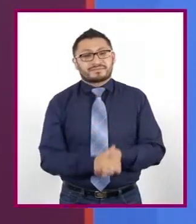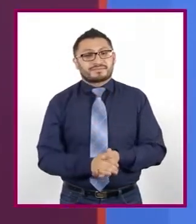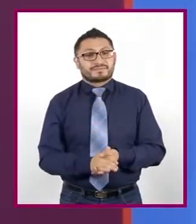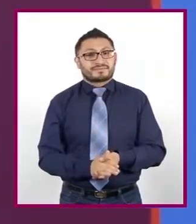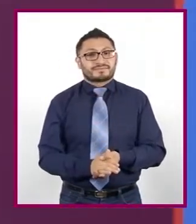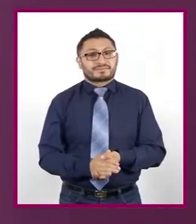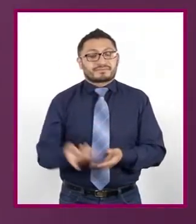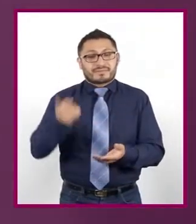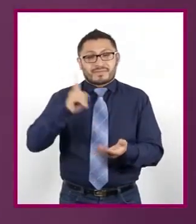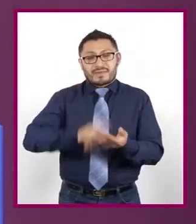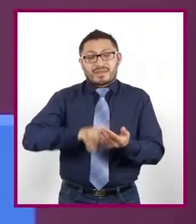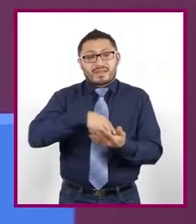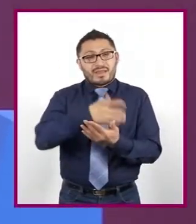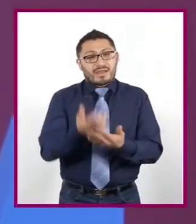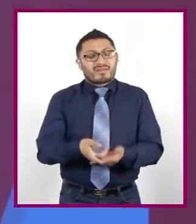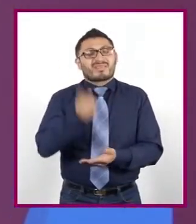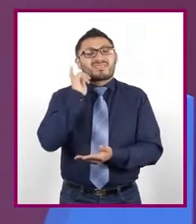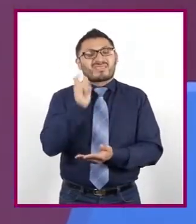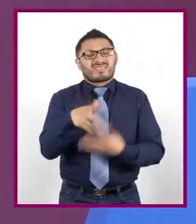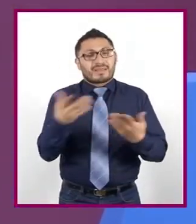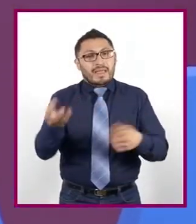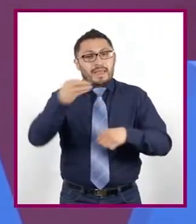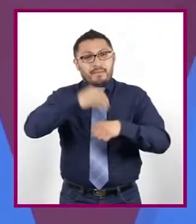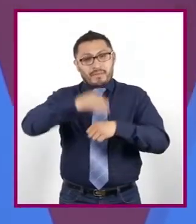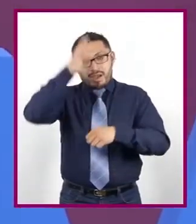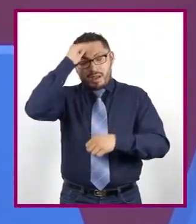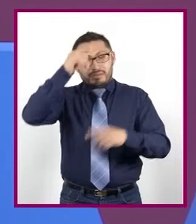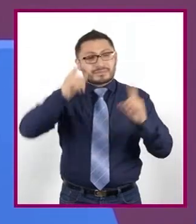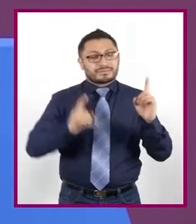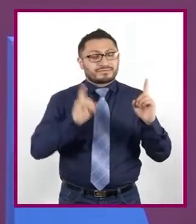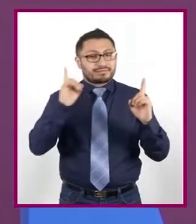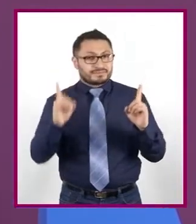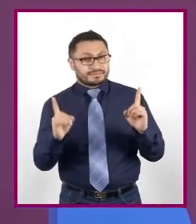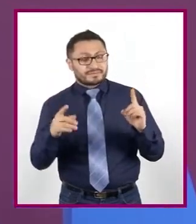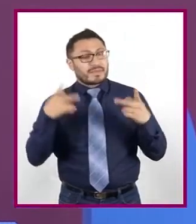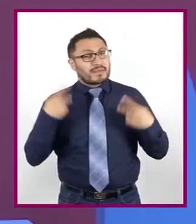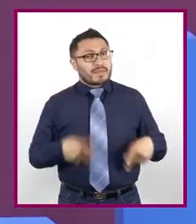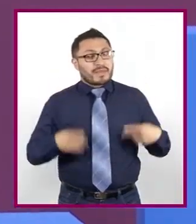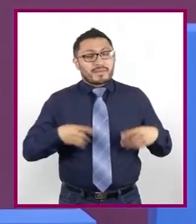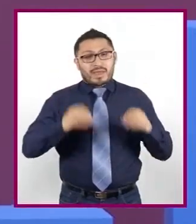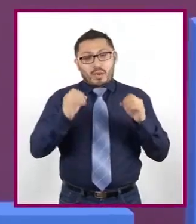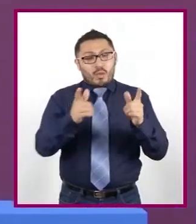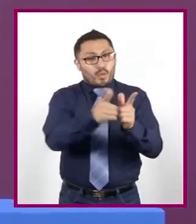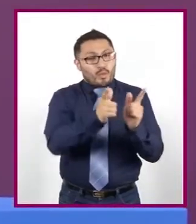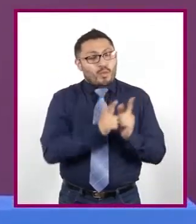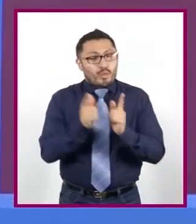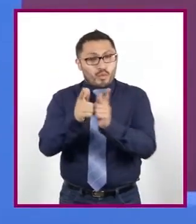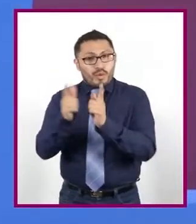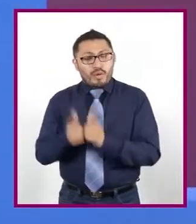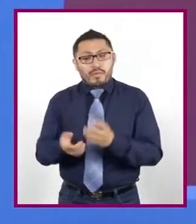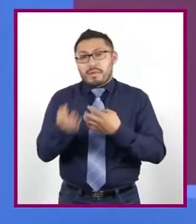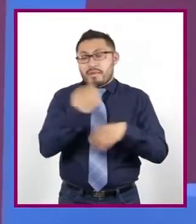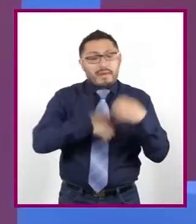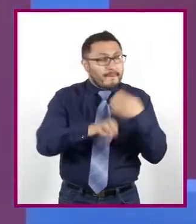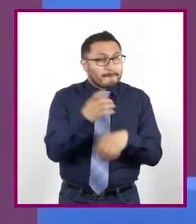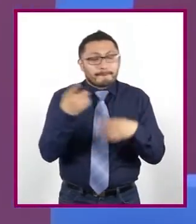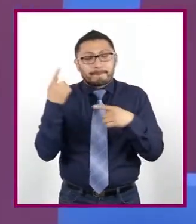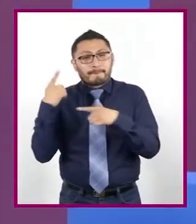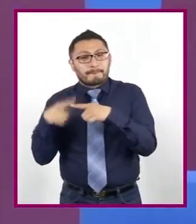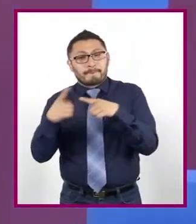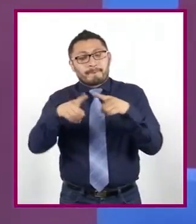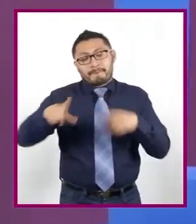un contrato se establece un acuerdo entre dos partes, ya sean personas o grupos, como empresas,